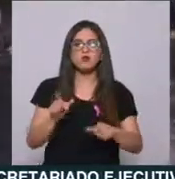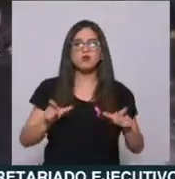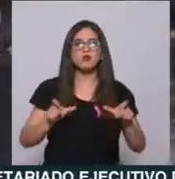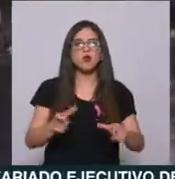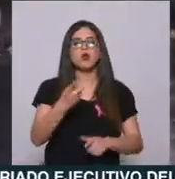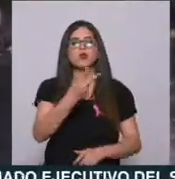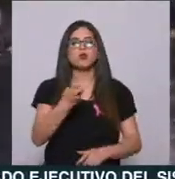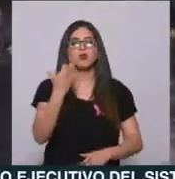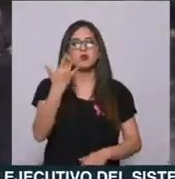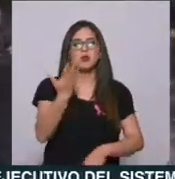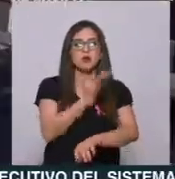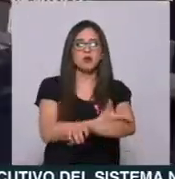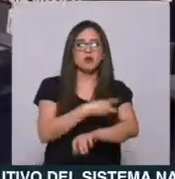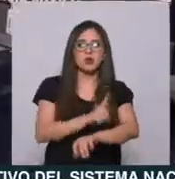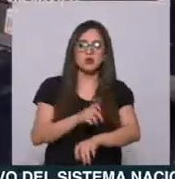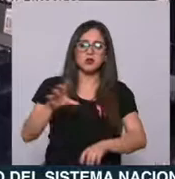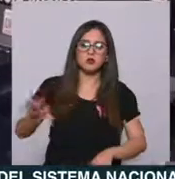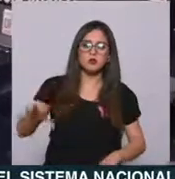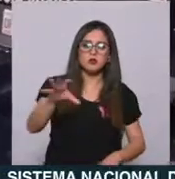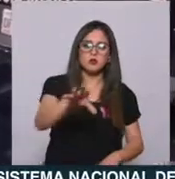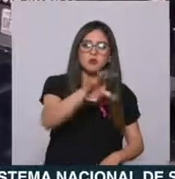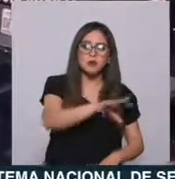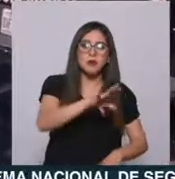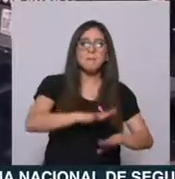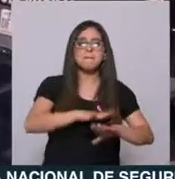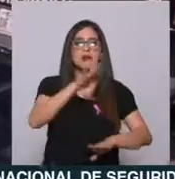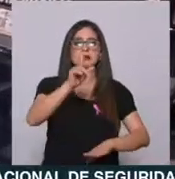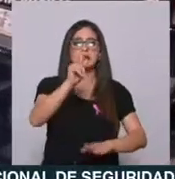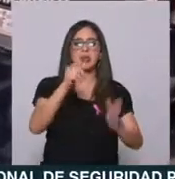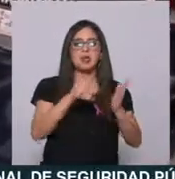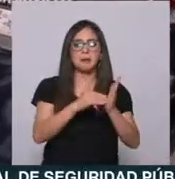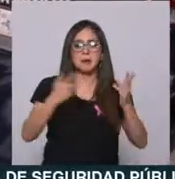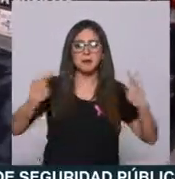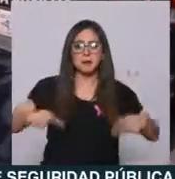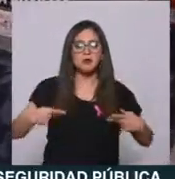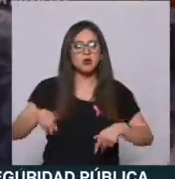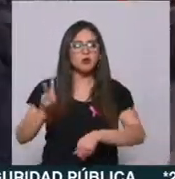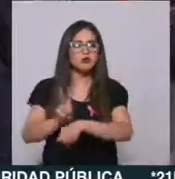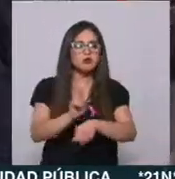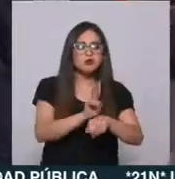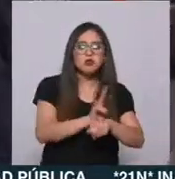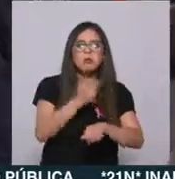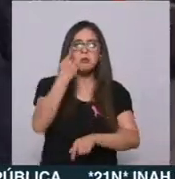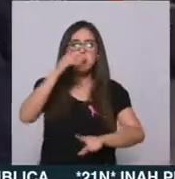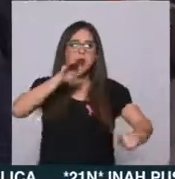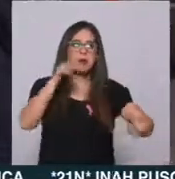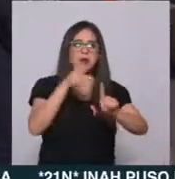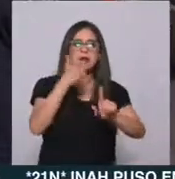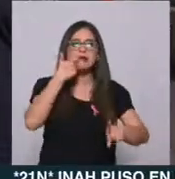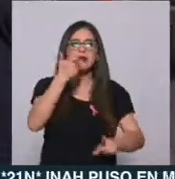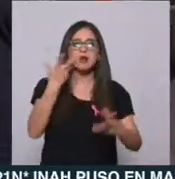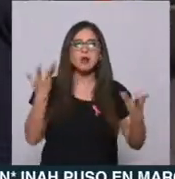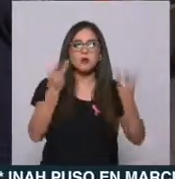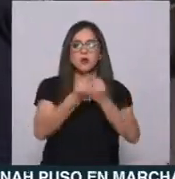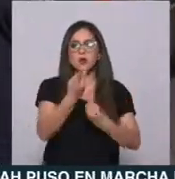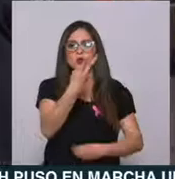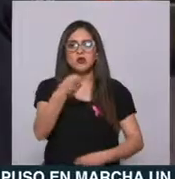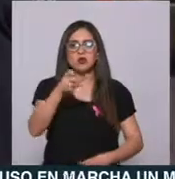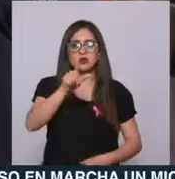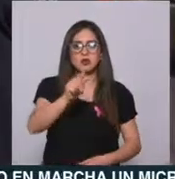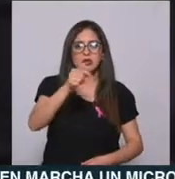150 coordinaciones regionales con más de 70,000 elementos, pero que el objetivo es tener presencia en